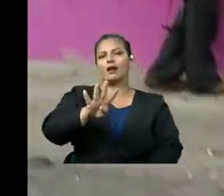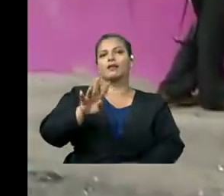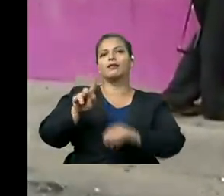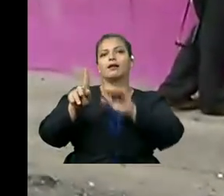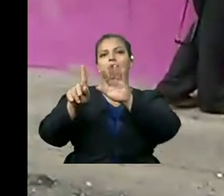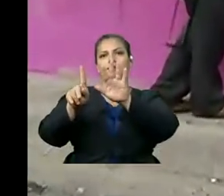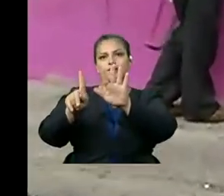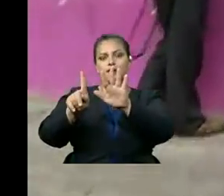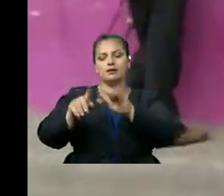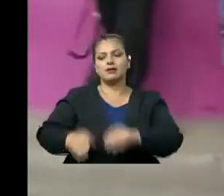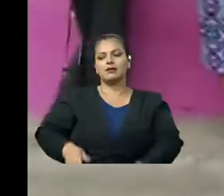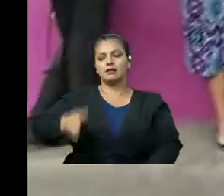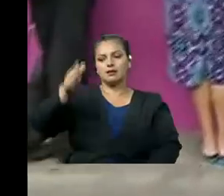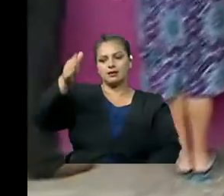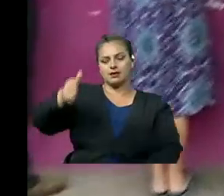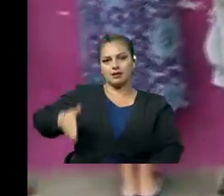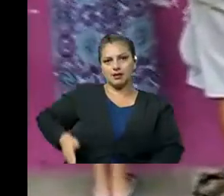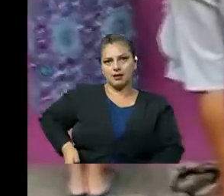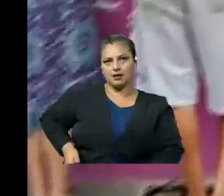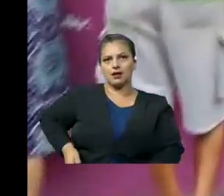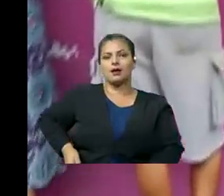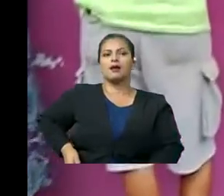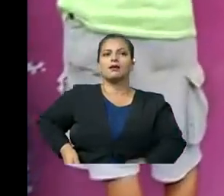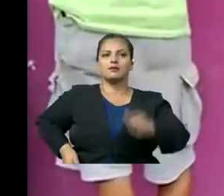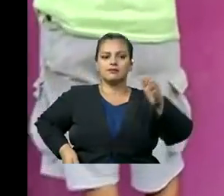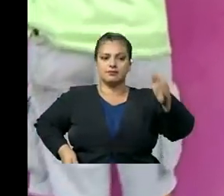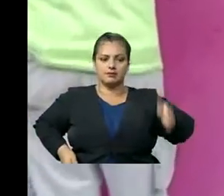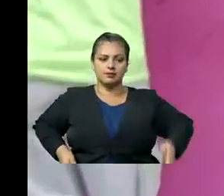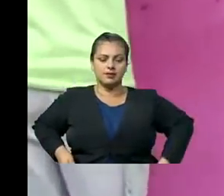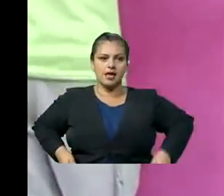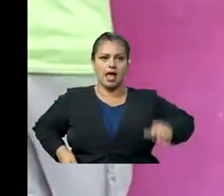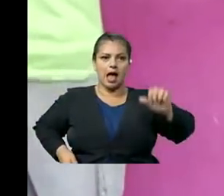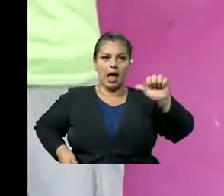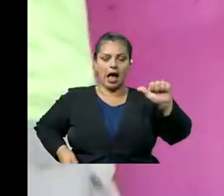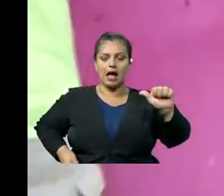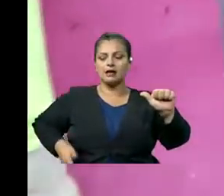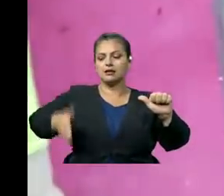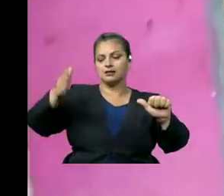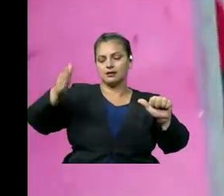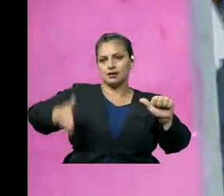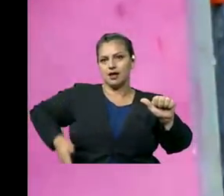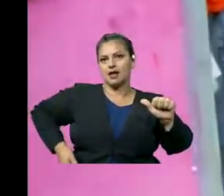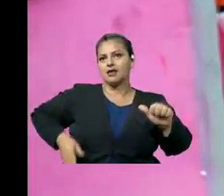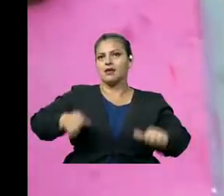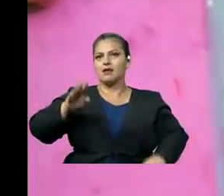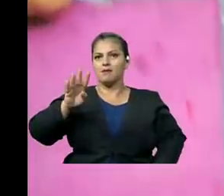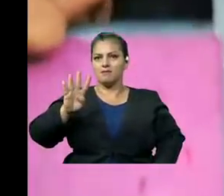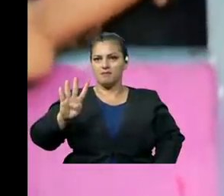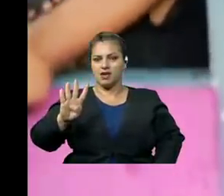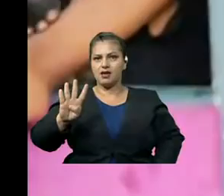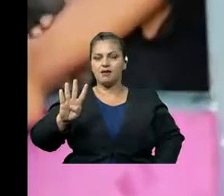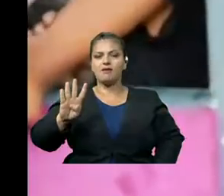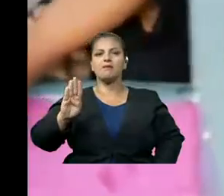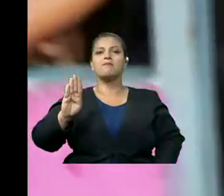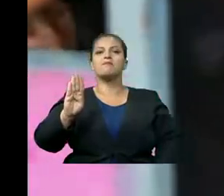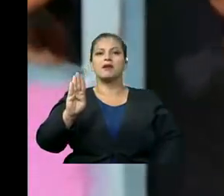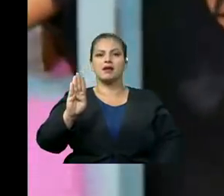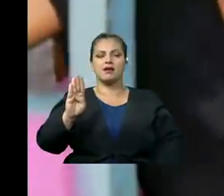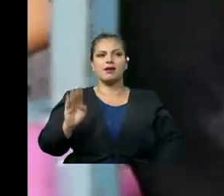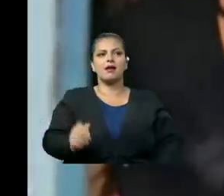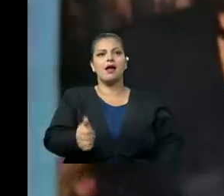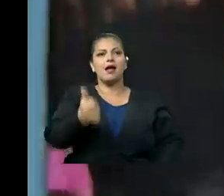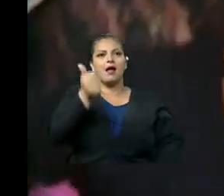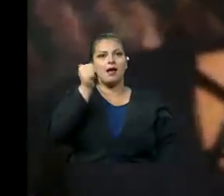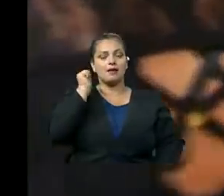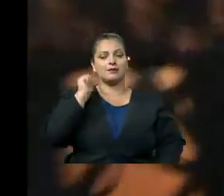sector así como dejó en la calle prácticamente a diez personas entre ellas seis menores